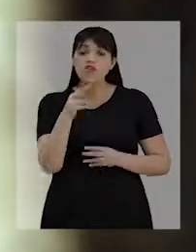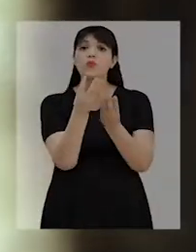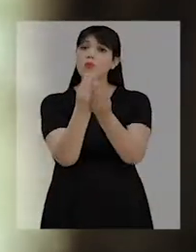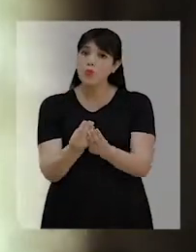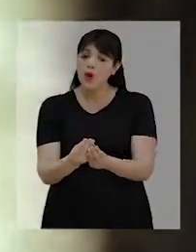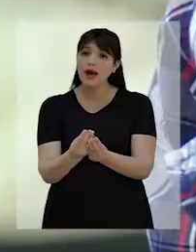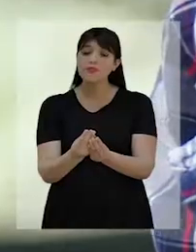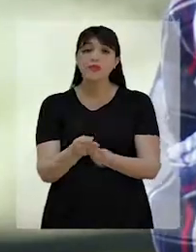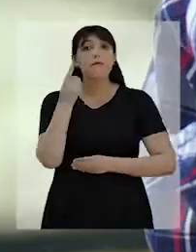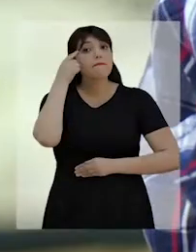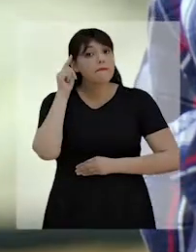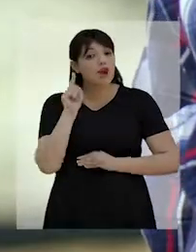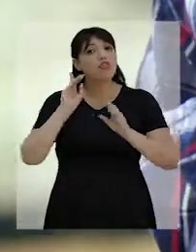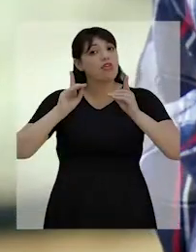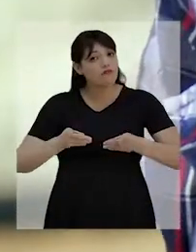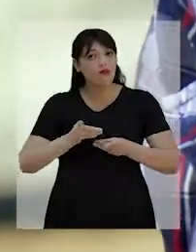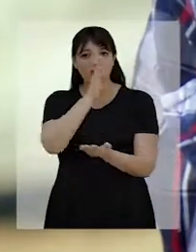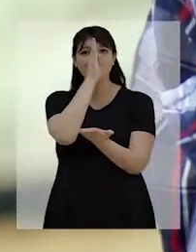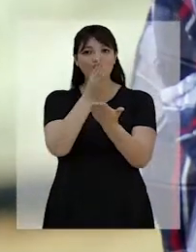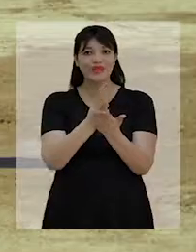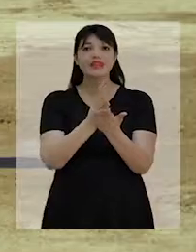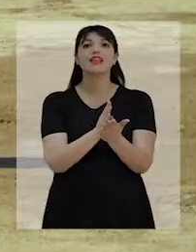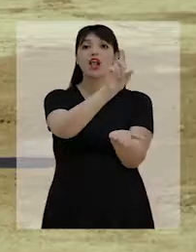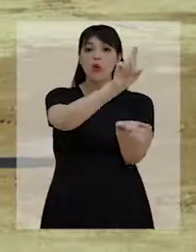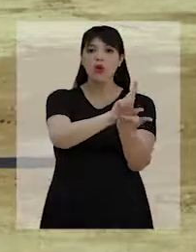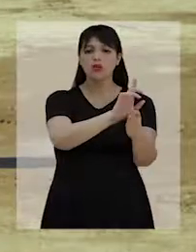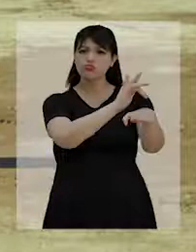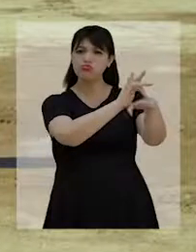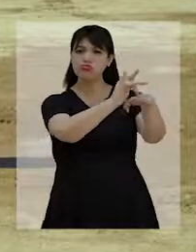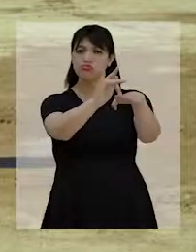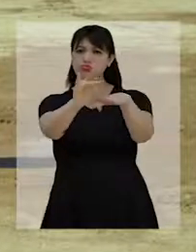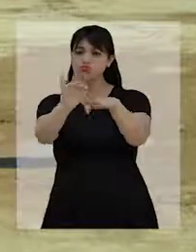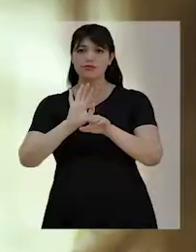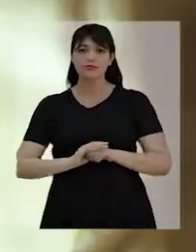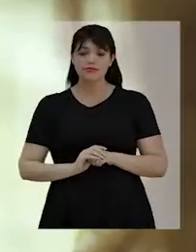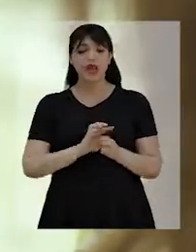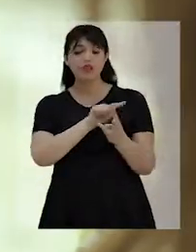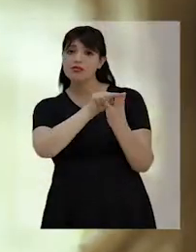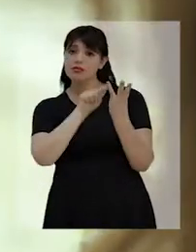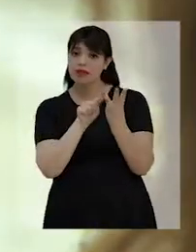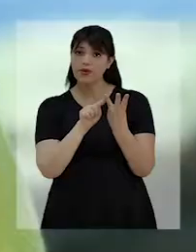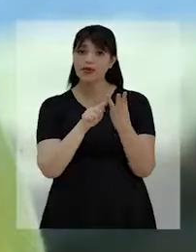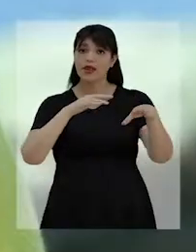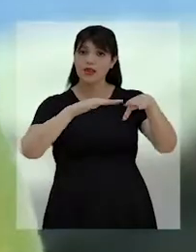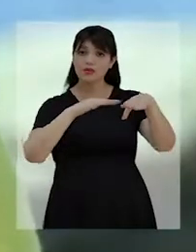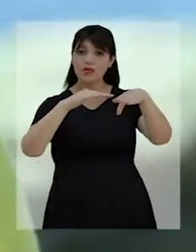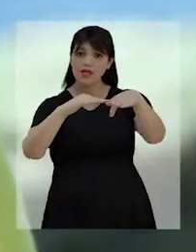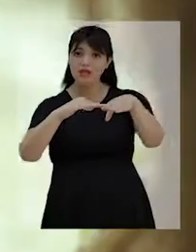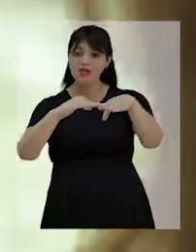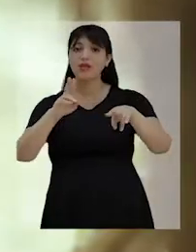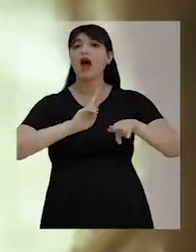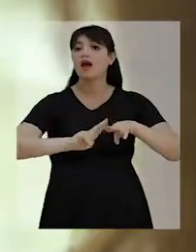Veo que somos poquitos, ¿eh? Pero tenemos que tomar una determinación respecto de este sitio de Eriazo que está sin ocupar. Las opciones son tres: un